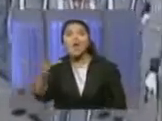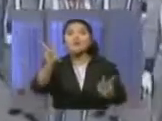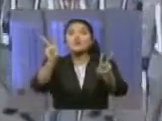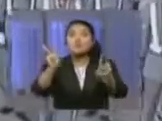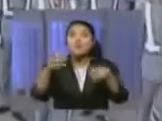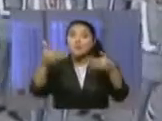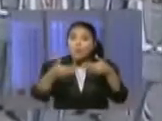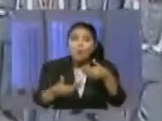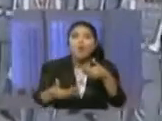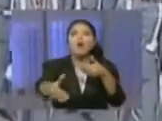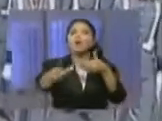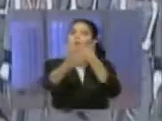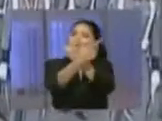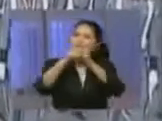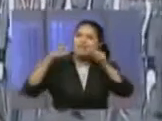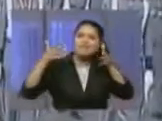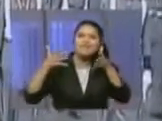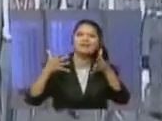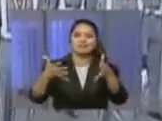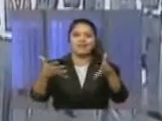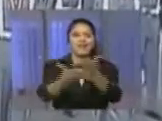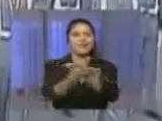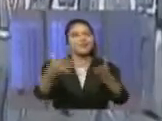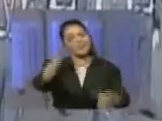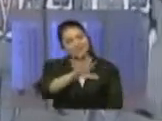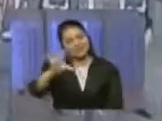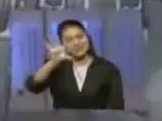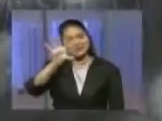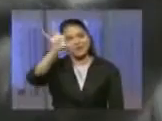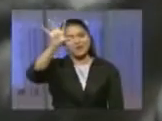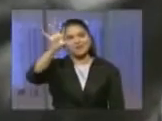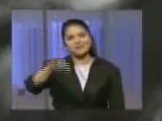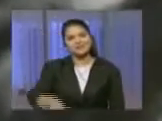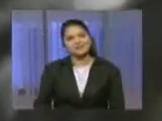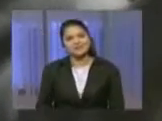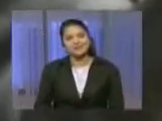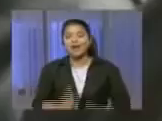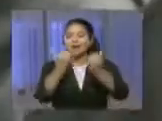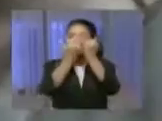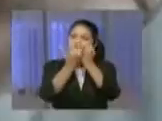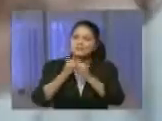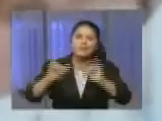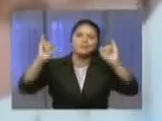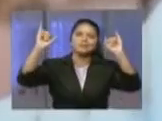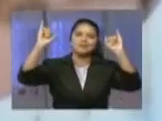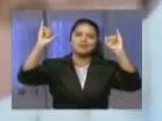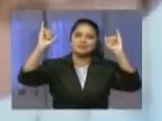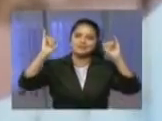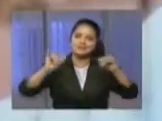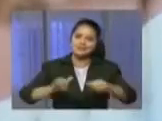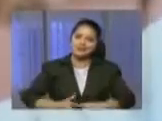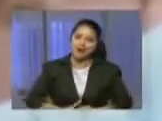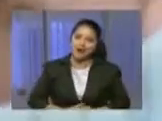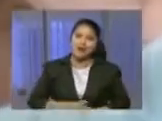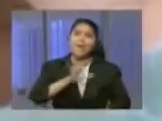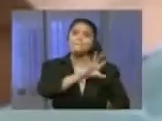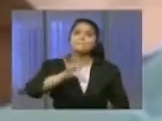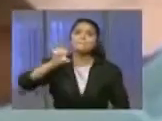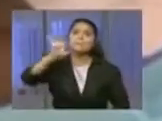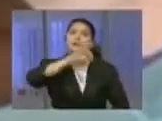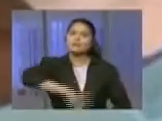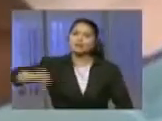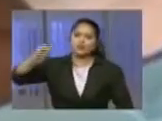Libertadores y libertadoras patria Independencia y Patria